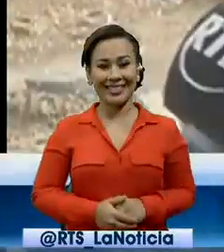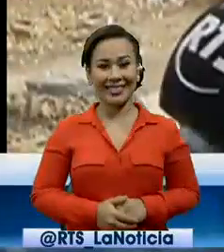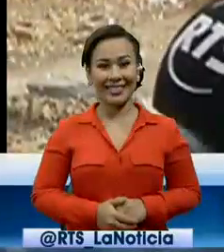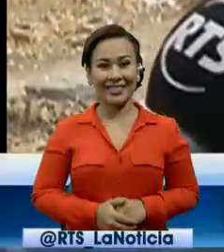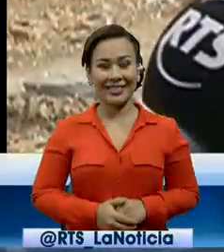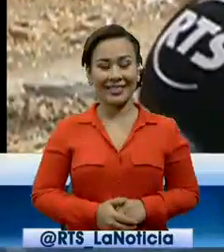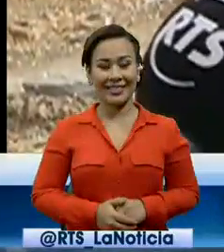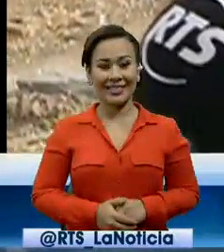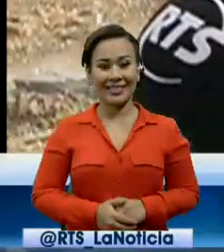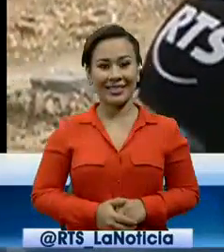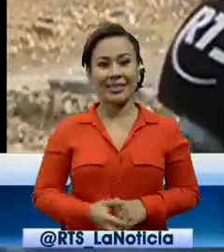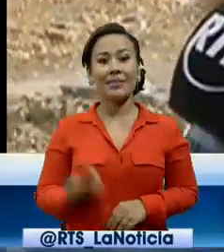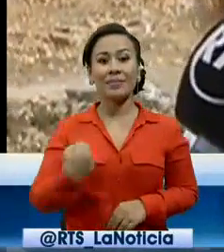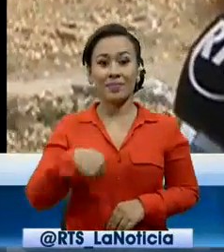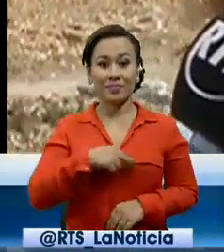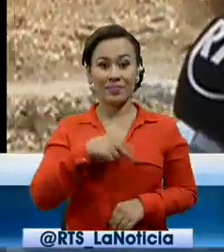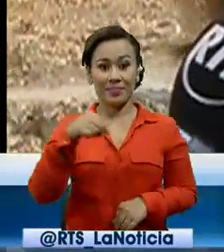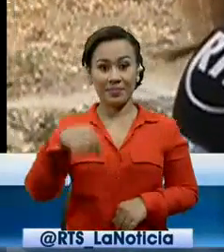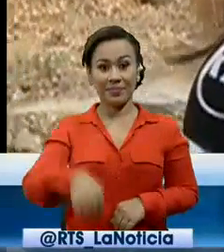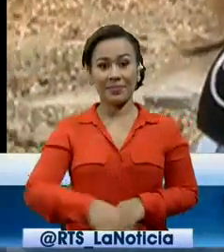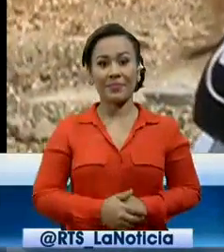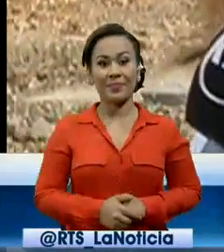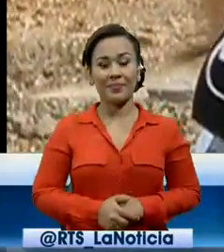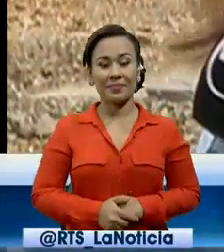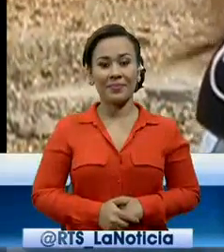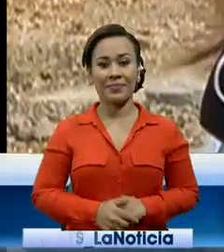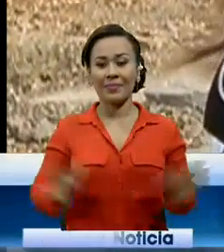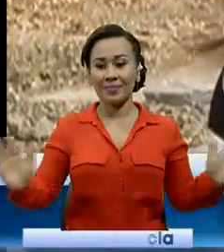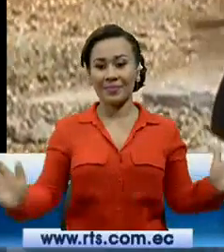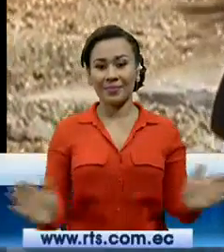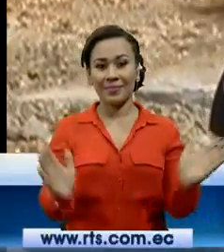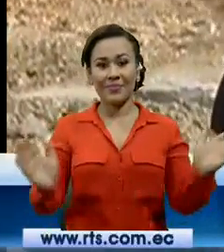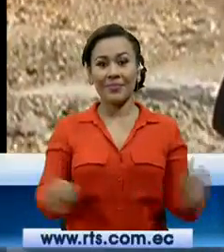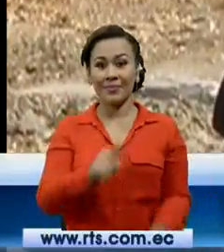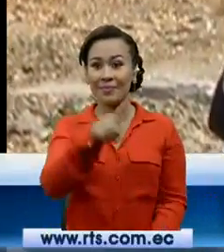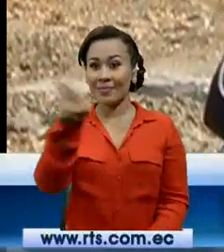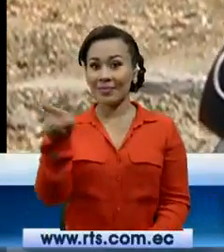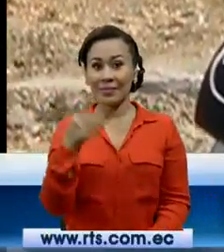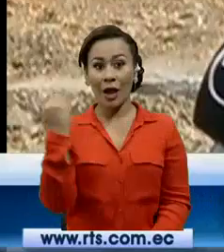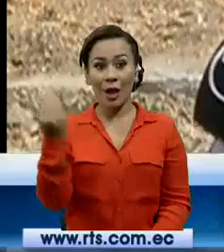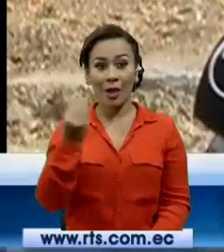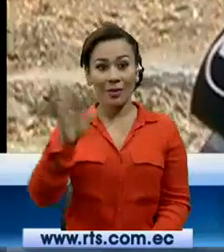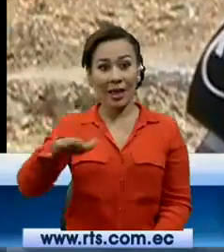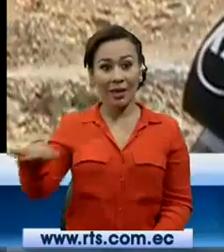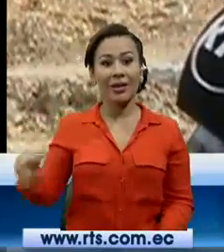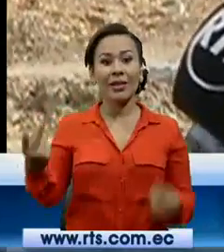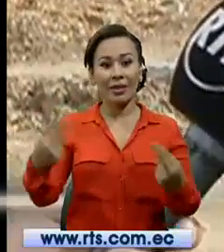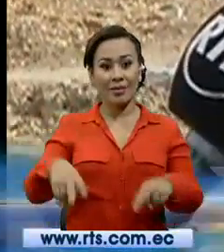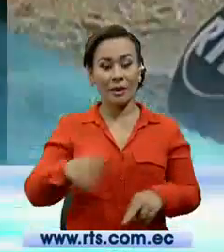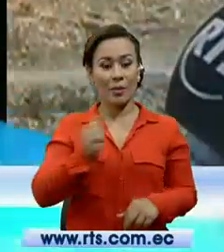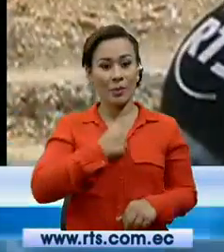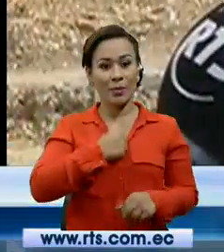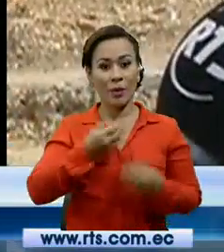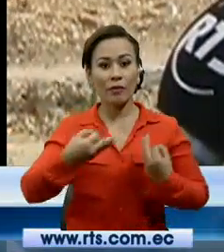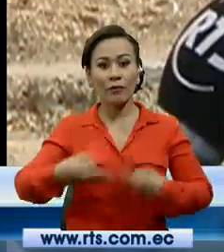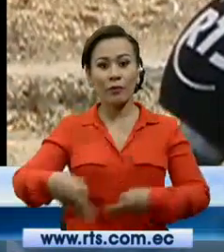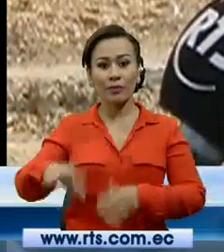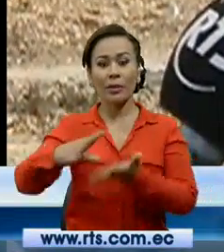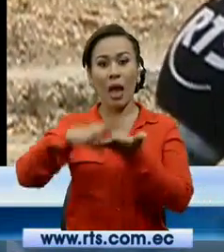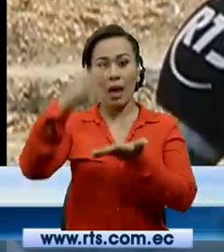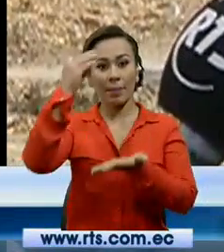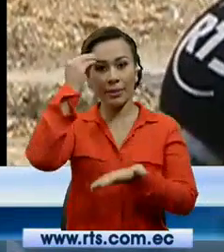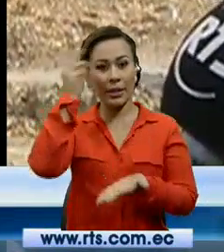No solamente que se incentiva a los chicos, sino también es parte de nuestra formación.